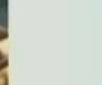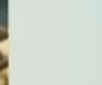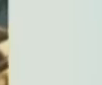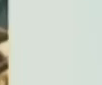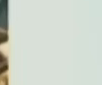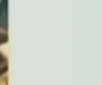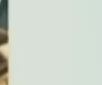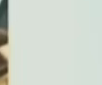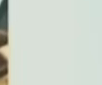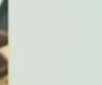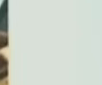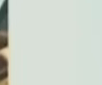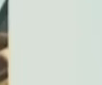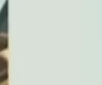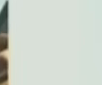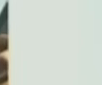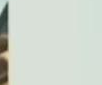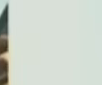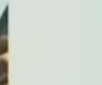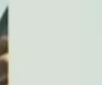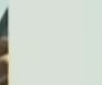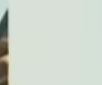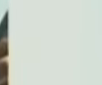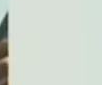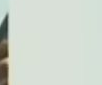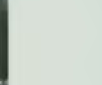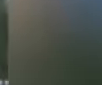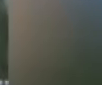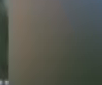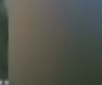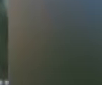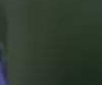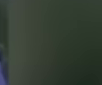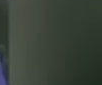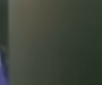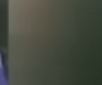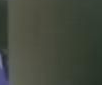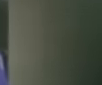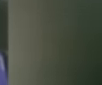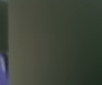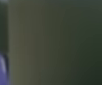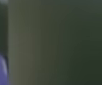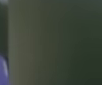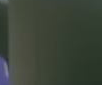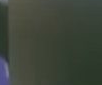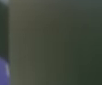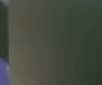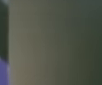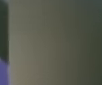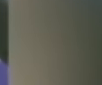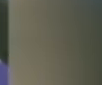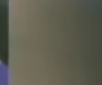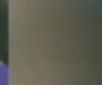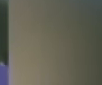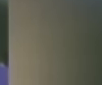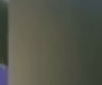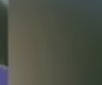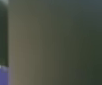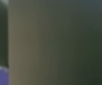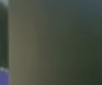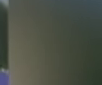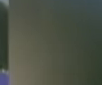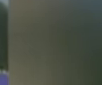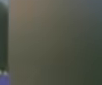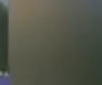ámbito abierto, en un ámbito público como lo es de redes sociales y digitales. Recuerden esto, la gran mayoría de los comentarios que tú vas a hacer en redes